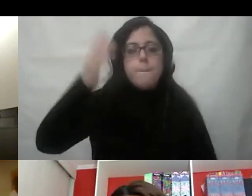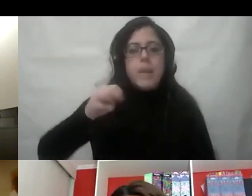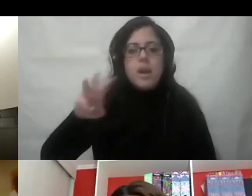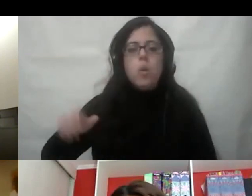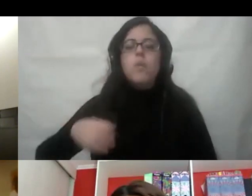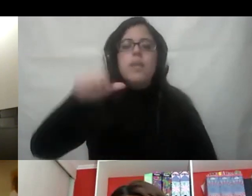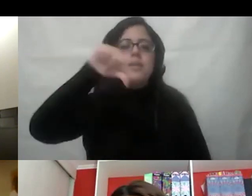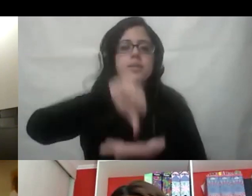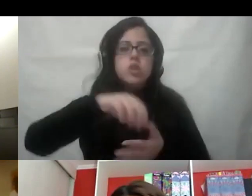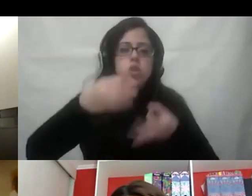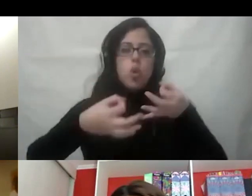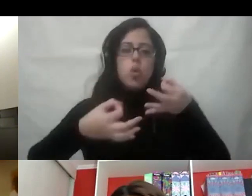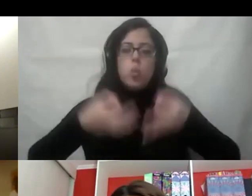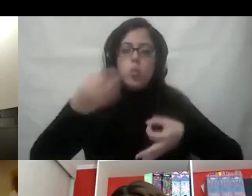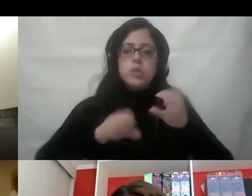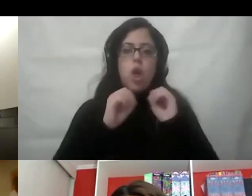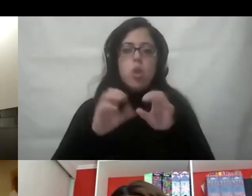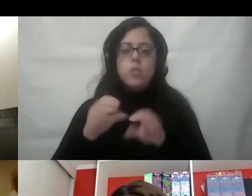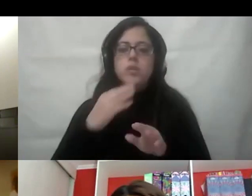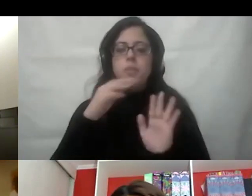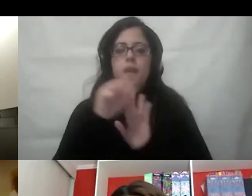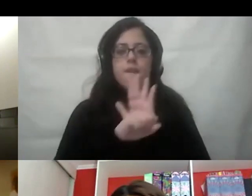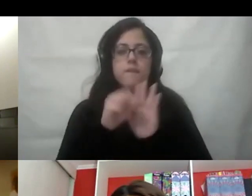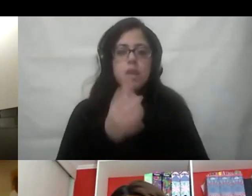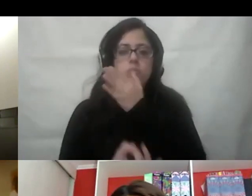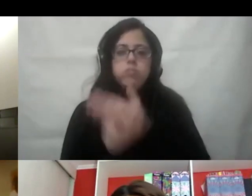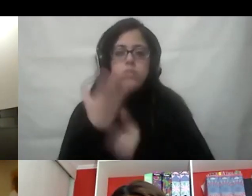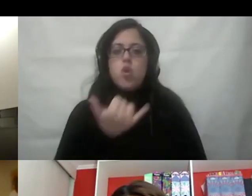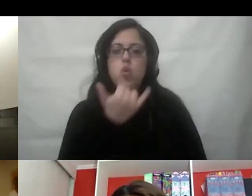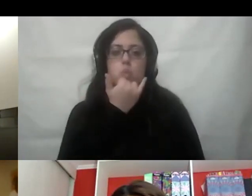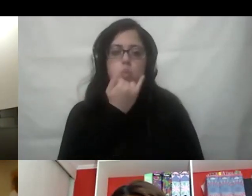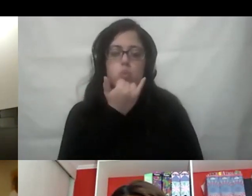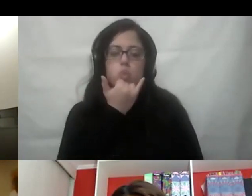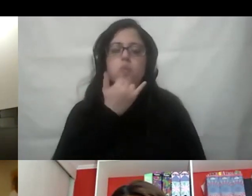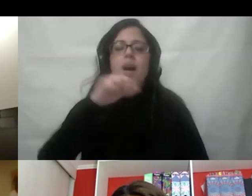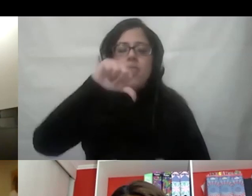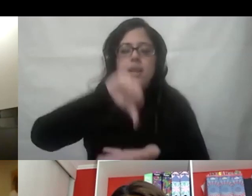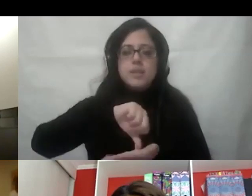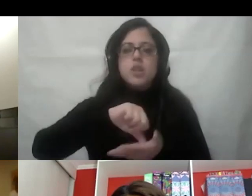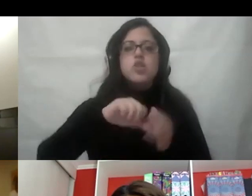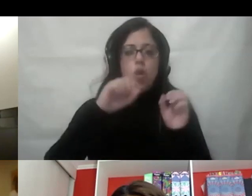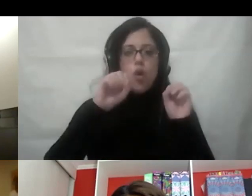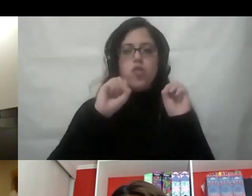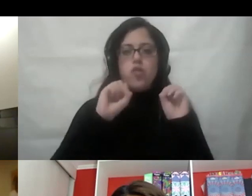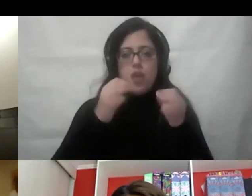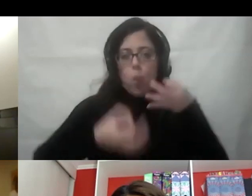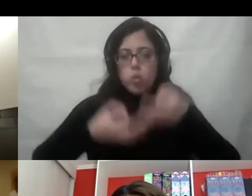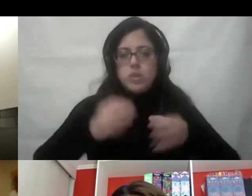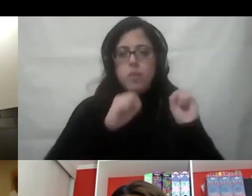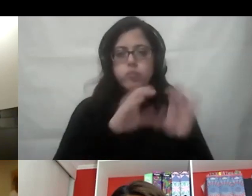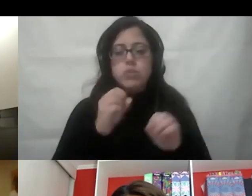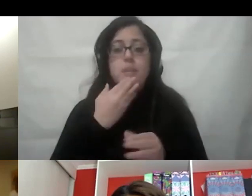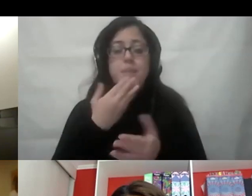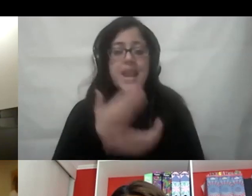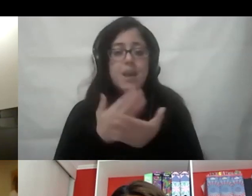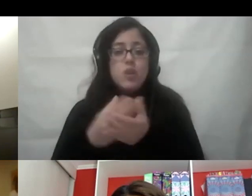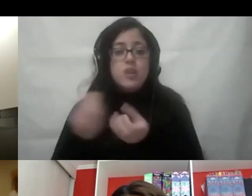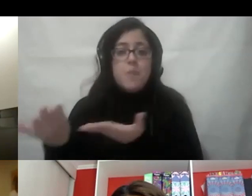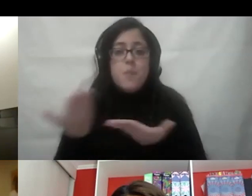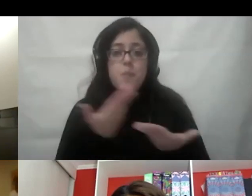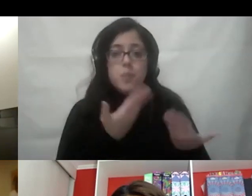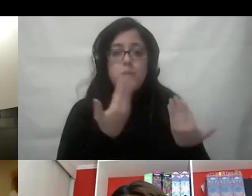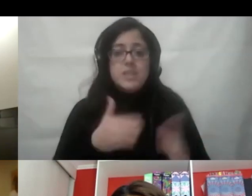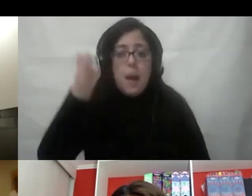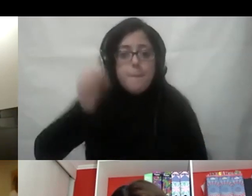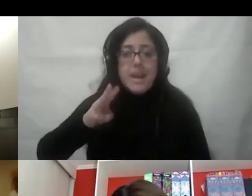Ocasional, y que dejaremos el video en el canal de YouTube del Centro de Justicia Ocasional. Aprovecho para invitarlos a revisar en nuestra página